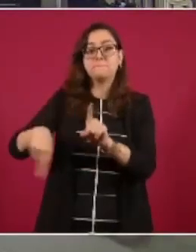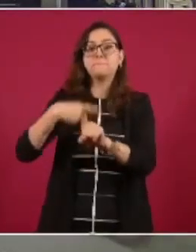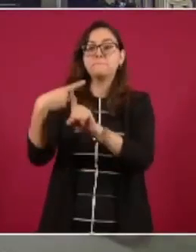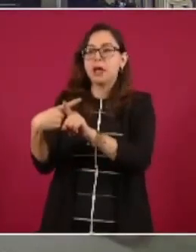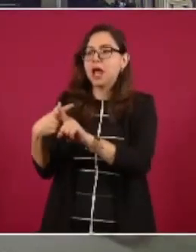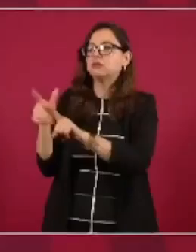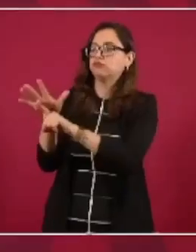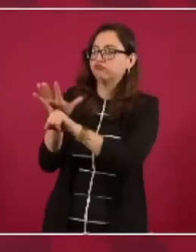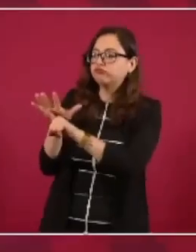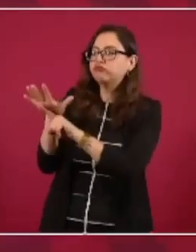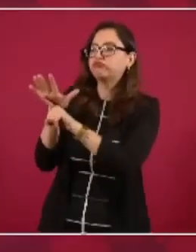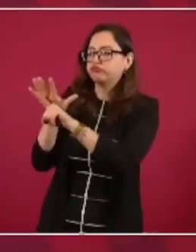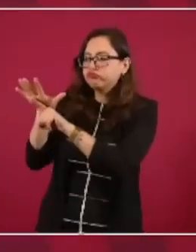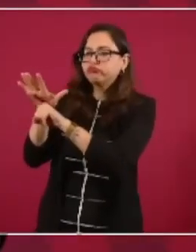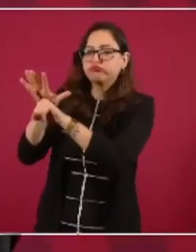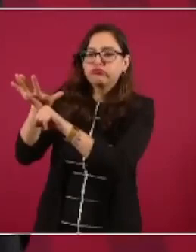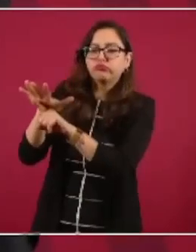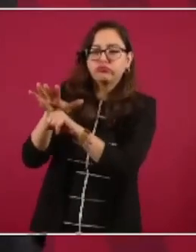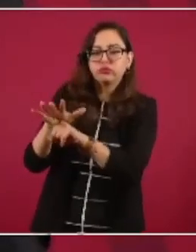2